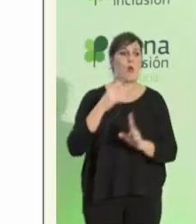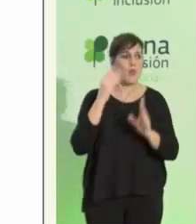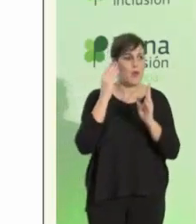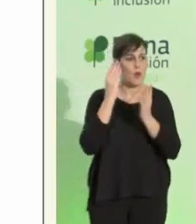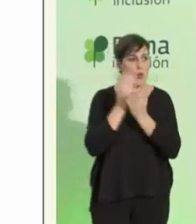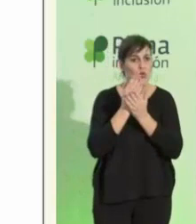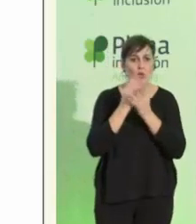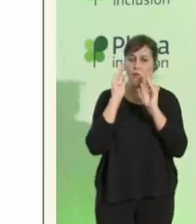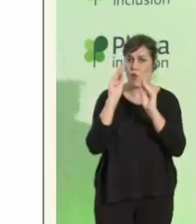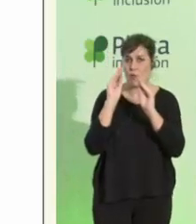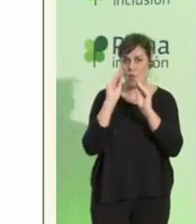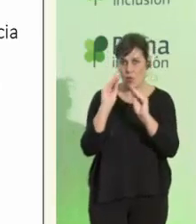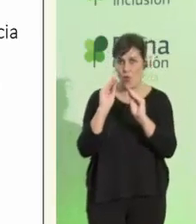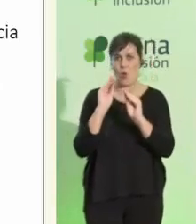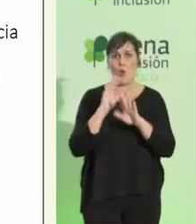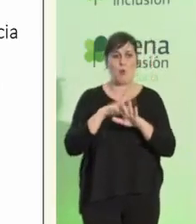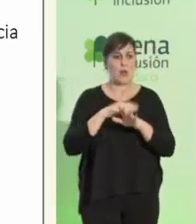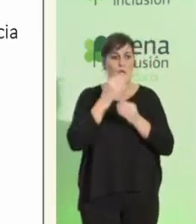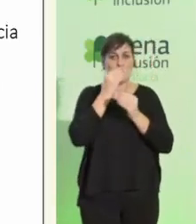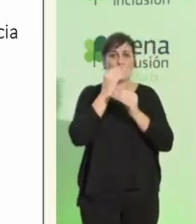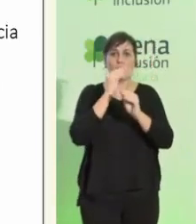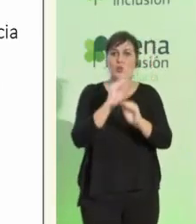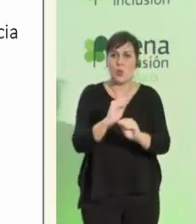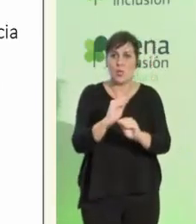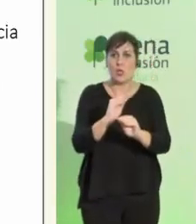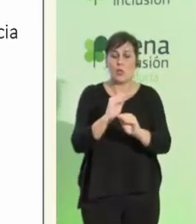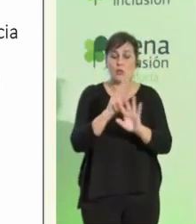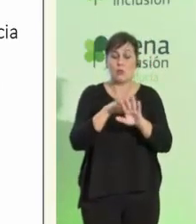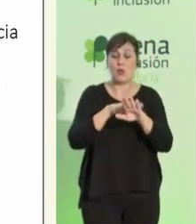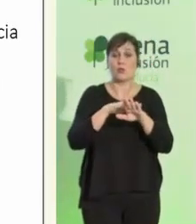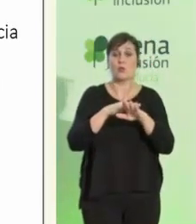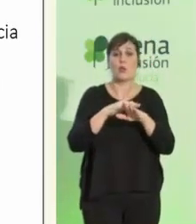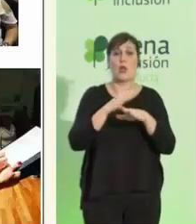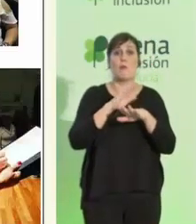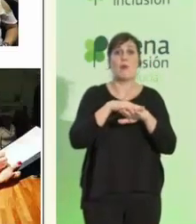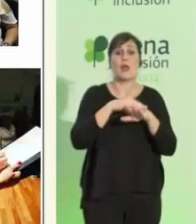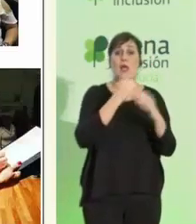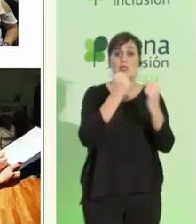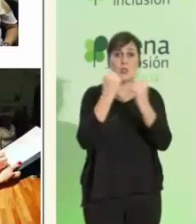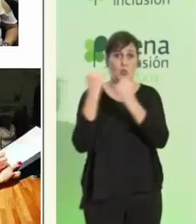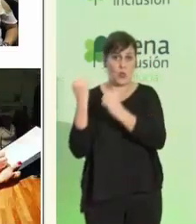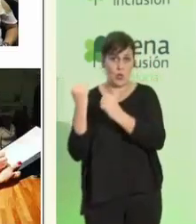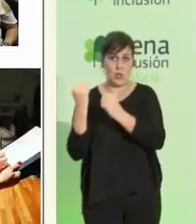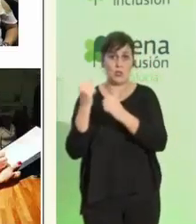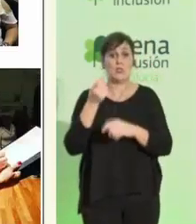formación, de sustitución y también fuera de las instituciones.